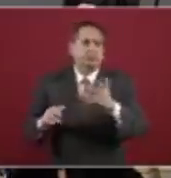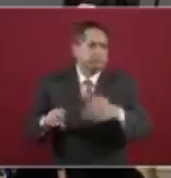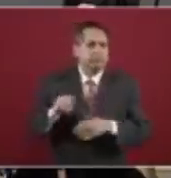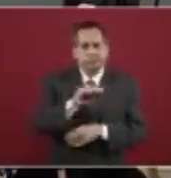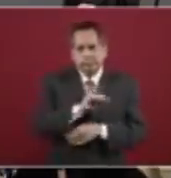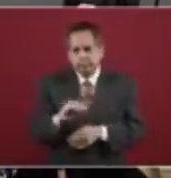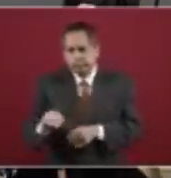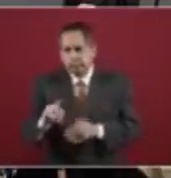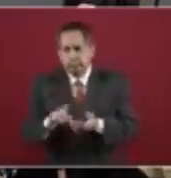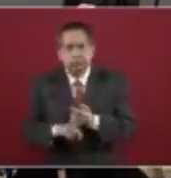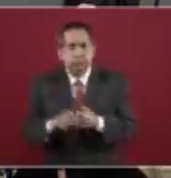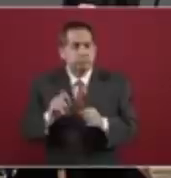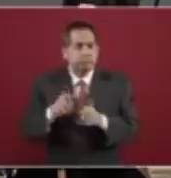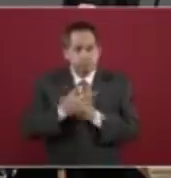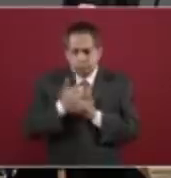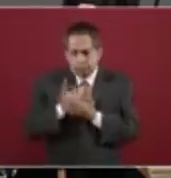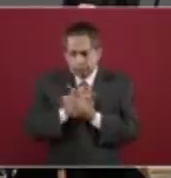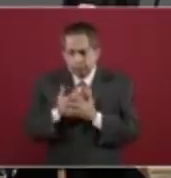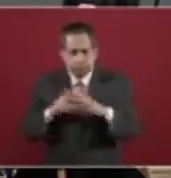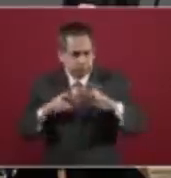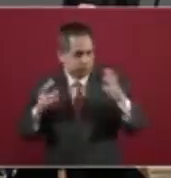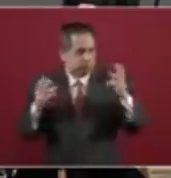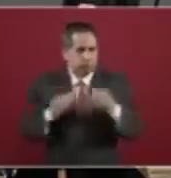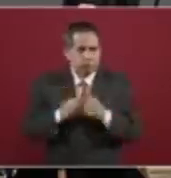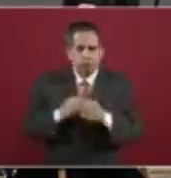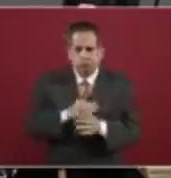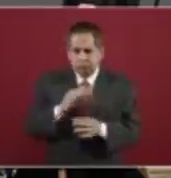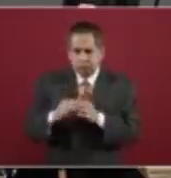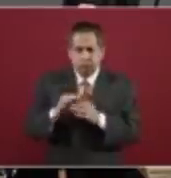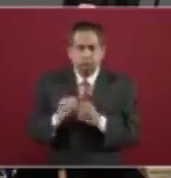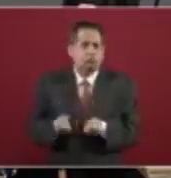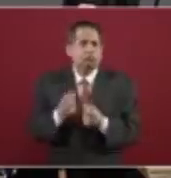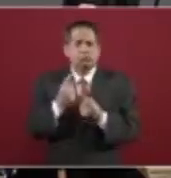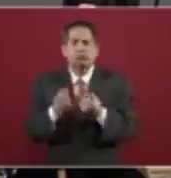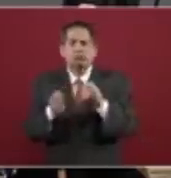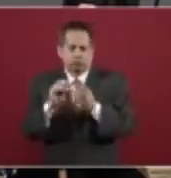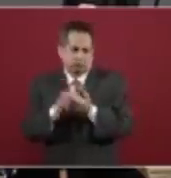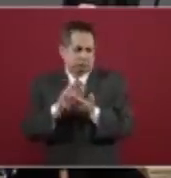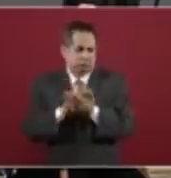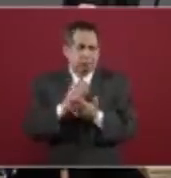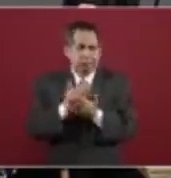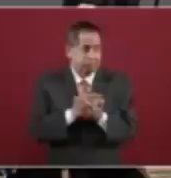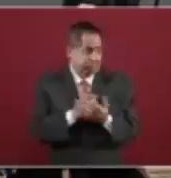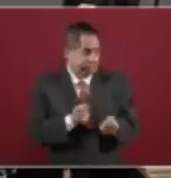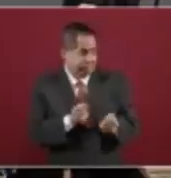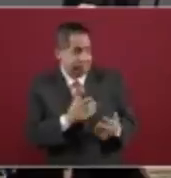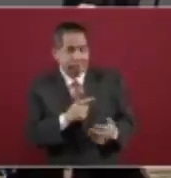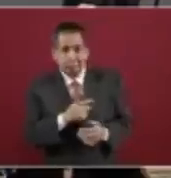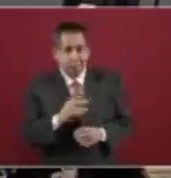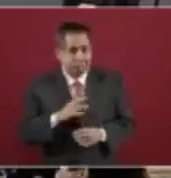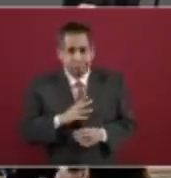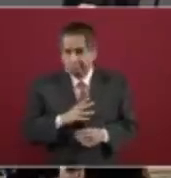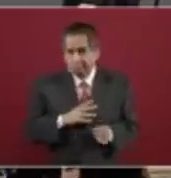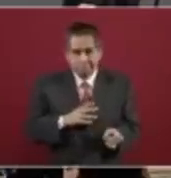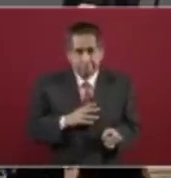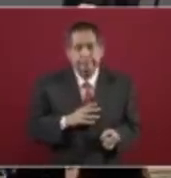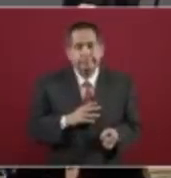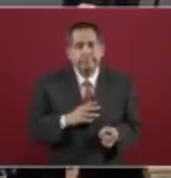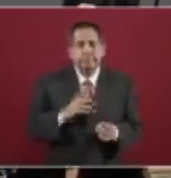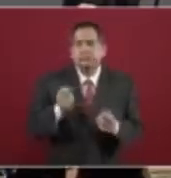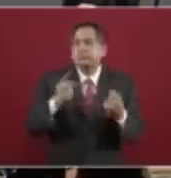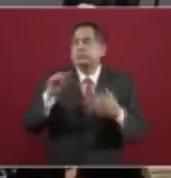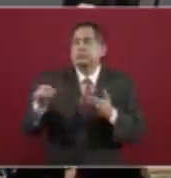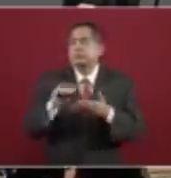estaba haciéndose el censo se pudo recuperar la incorporación de ellas y